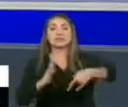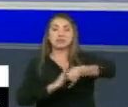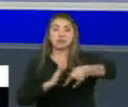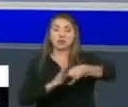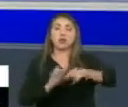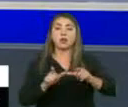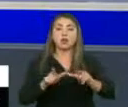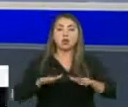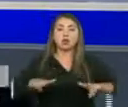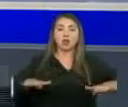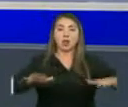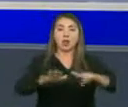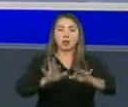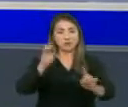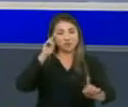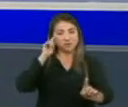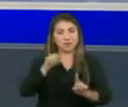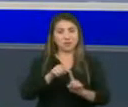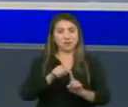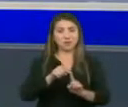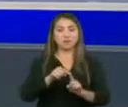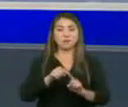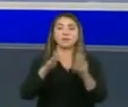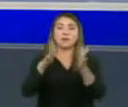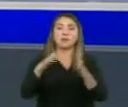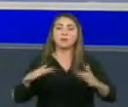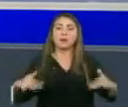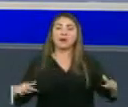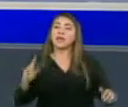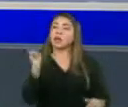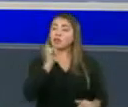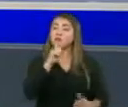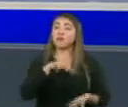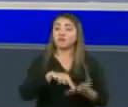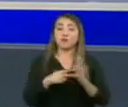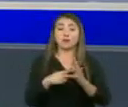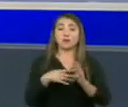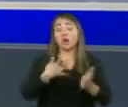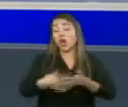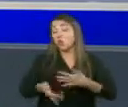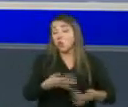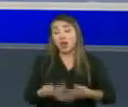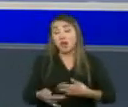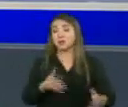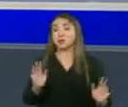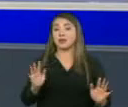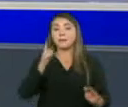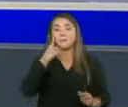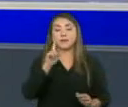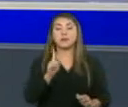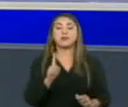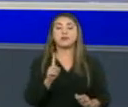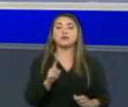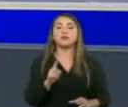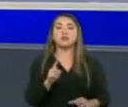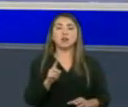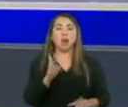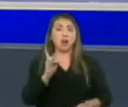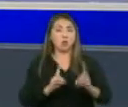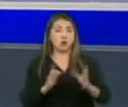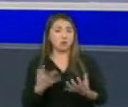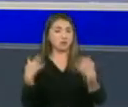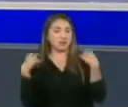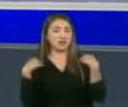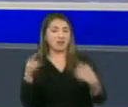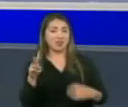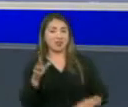lagos específicamente. La marea roja, un fenómeno de la naturaleza innegable, pero también hay alguna responsabilidad de parte del